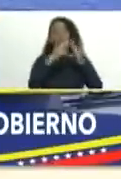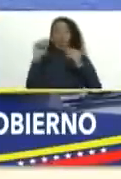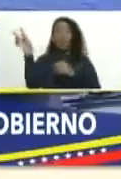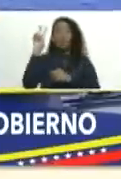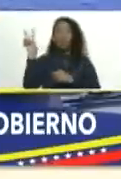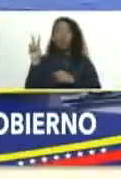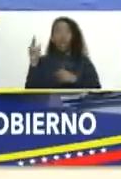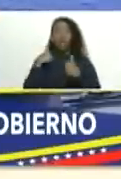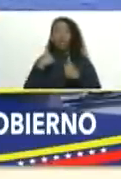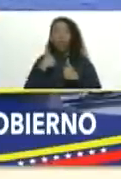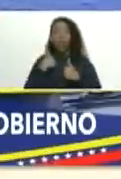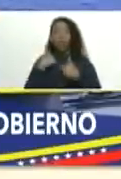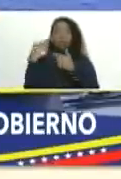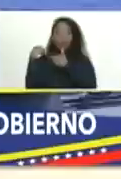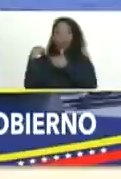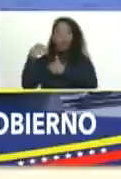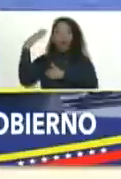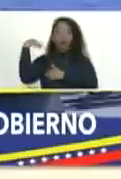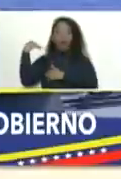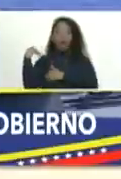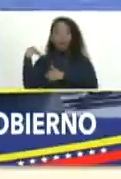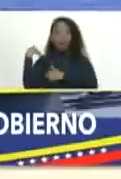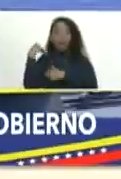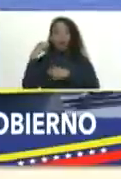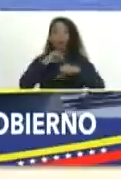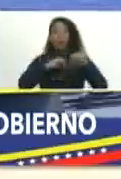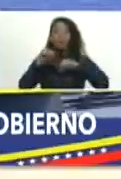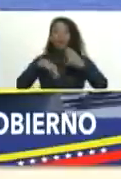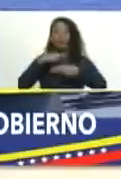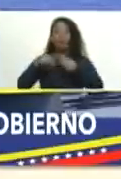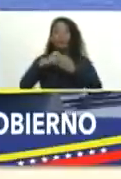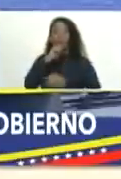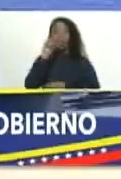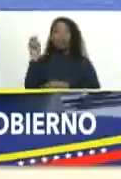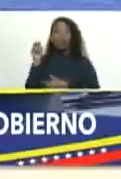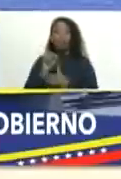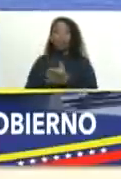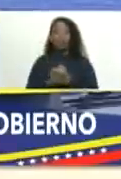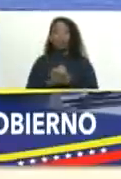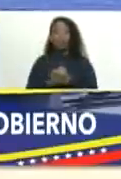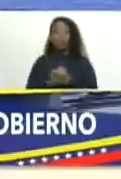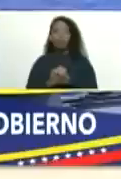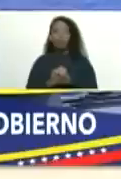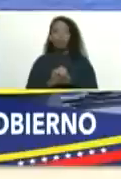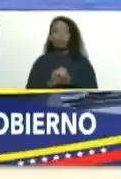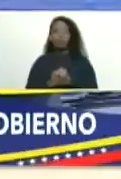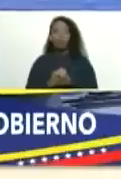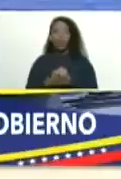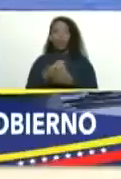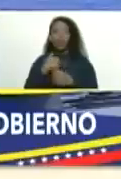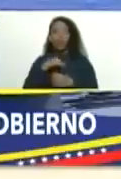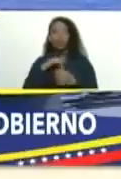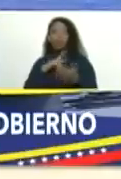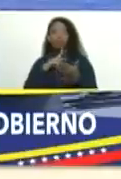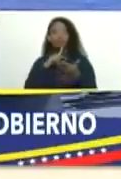Movimiento Bolivariano Revolucionario 200, acompañar esa gira a Barinas. Y cuando llegamos,